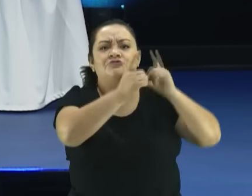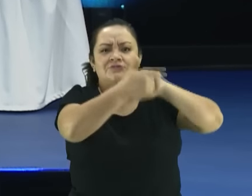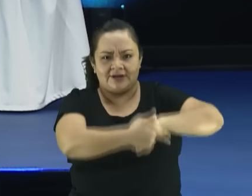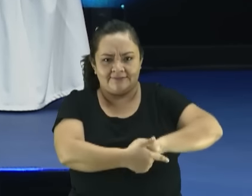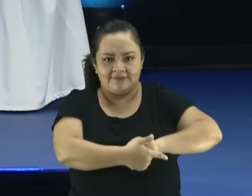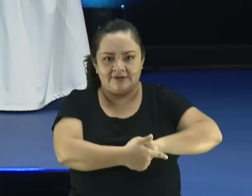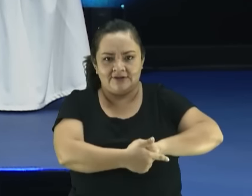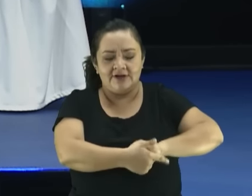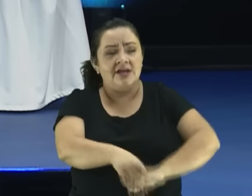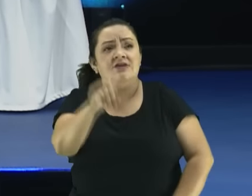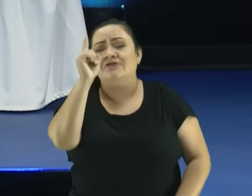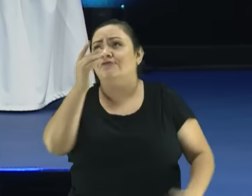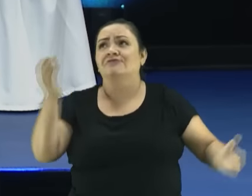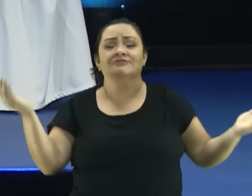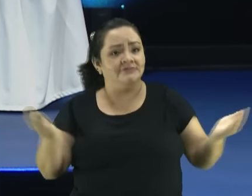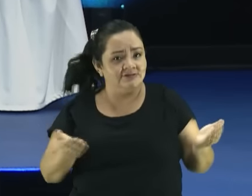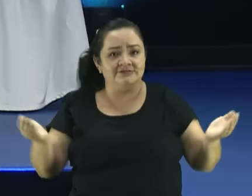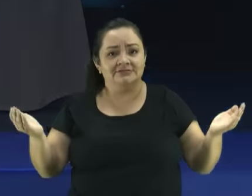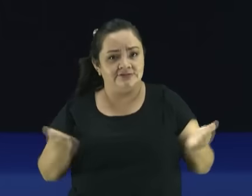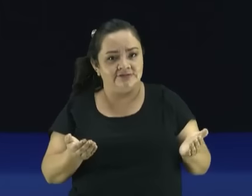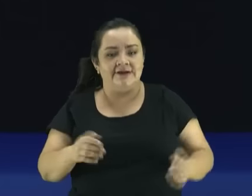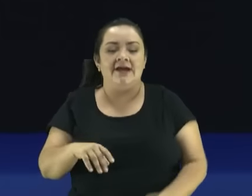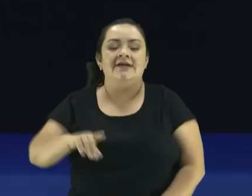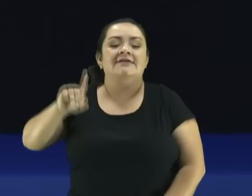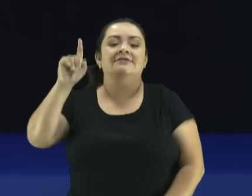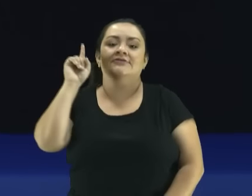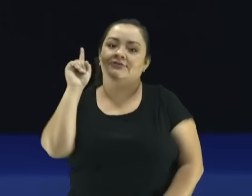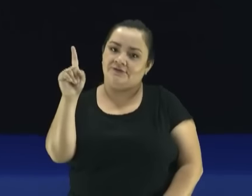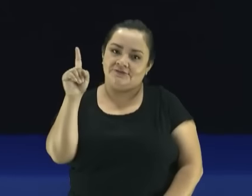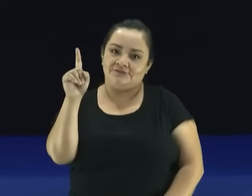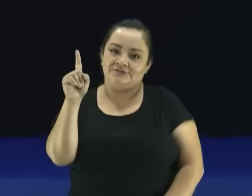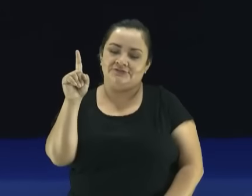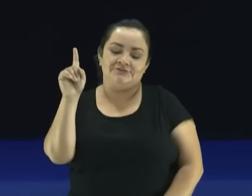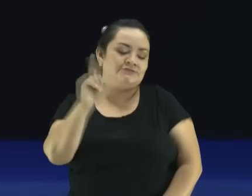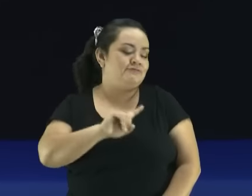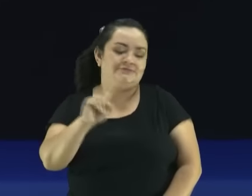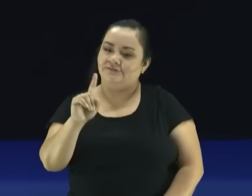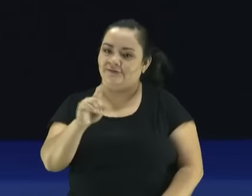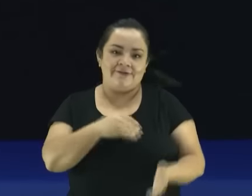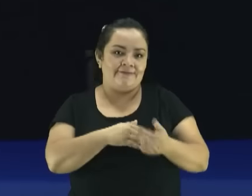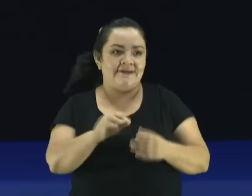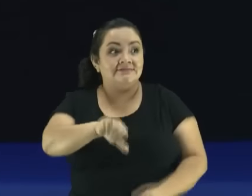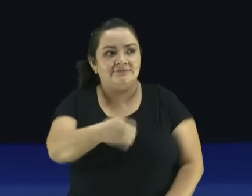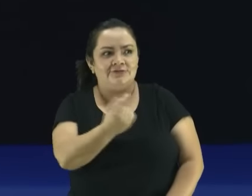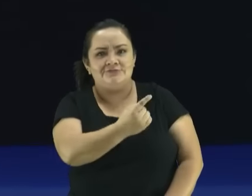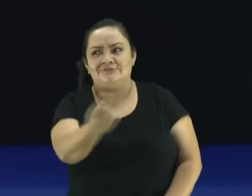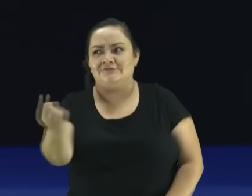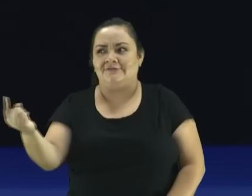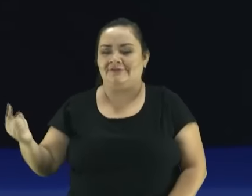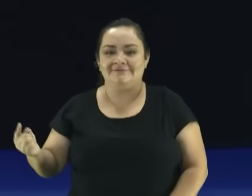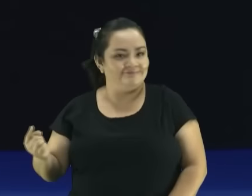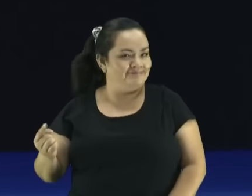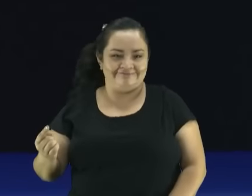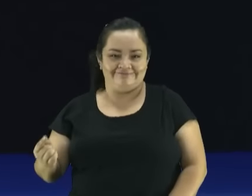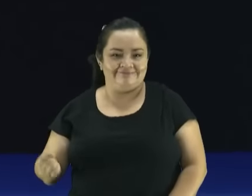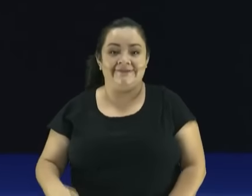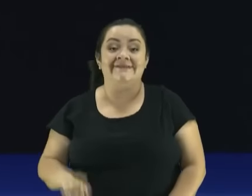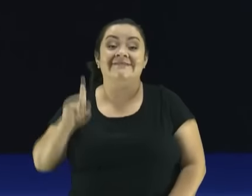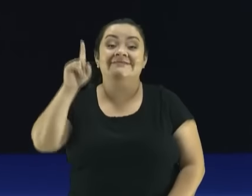las cosas y Dios hará Dios no comienza por afuera Dios